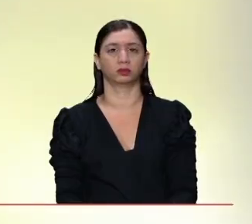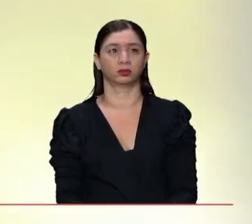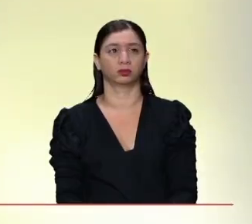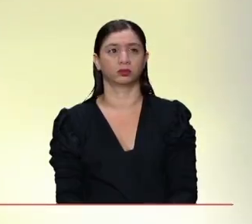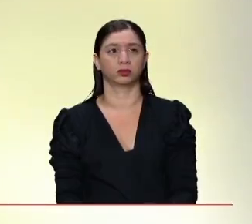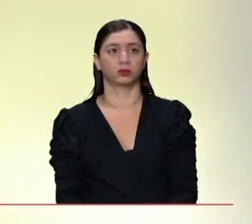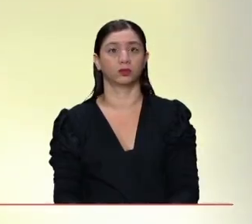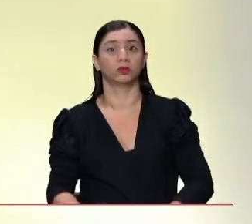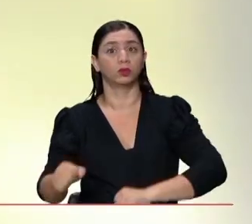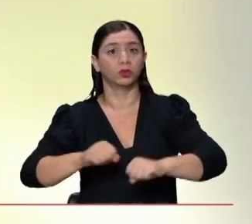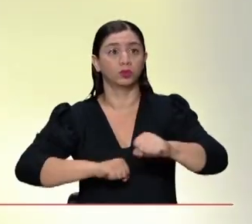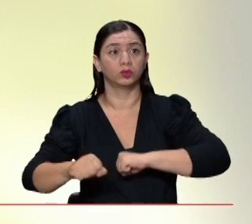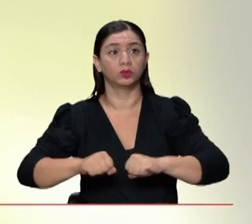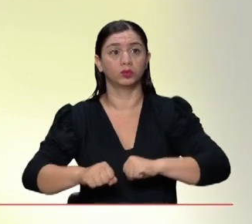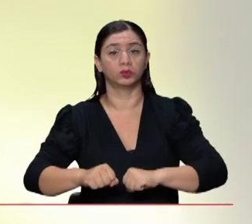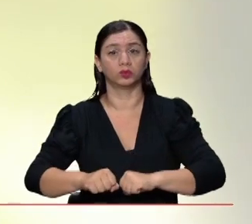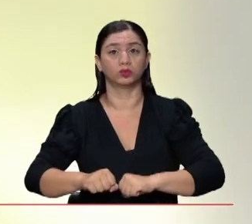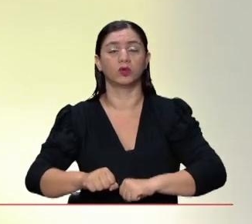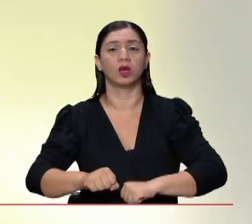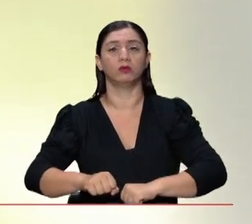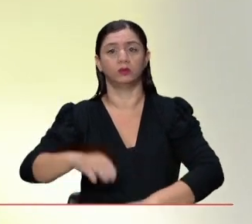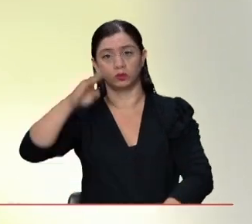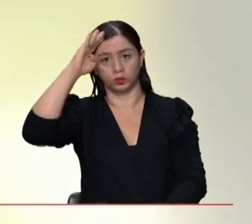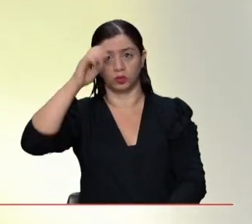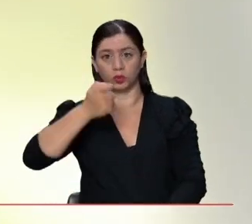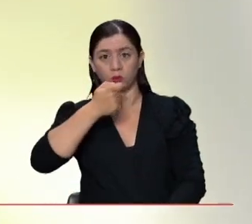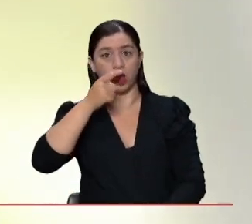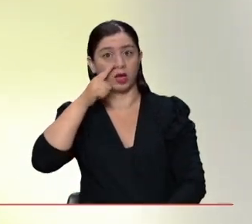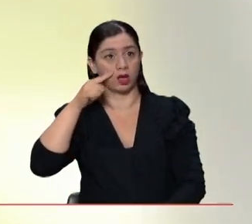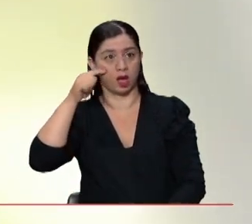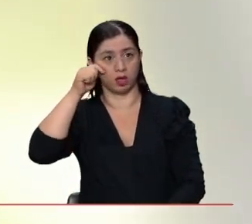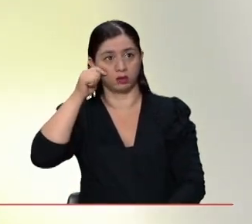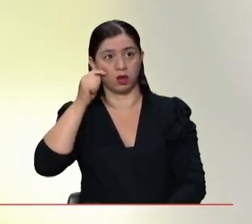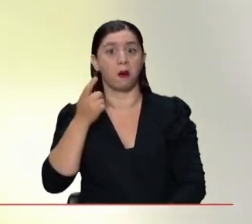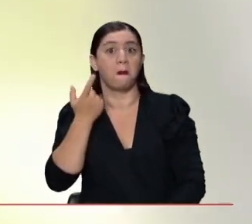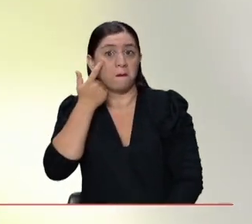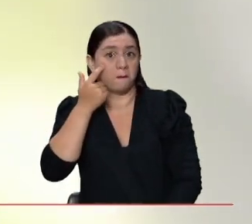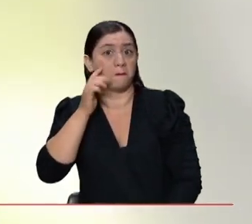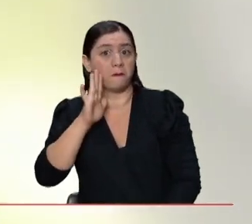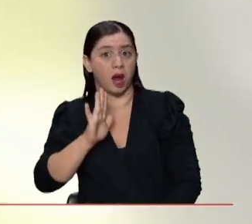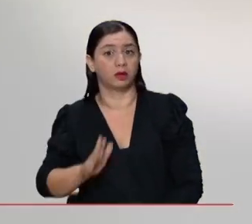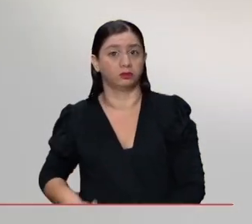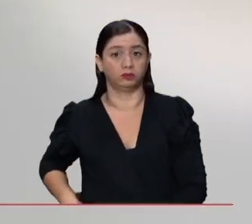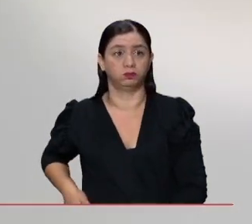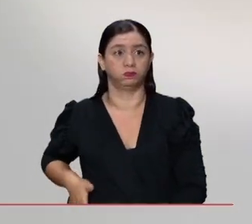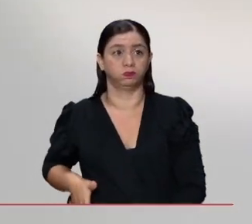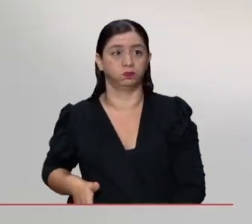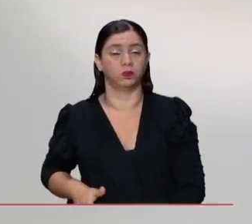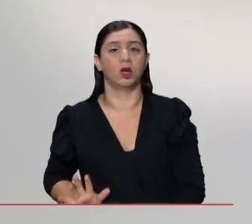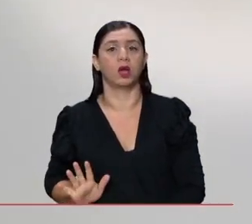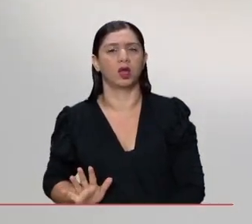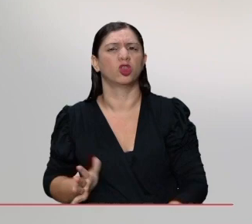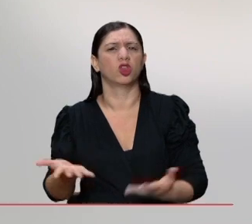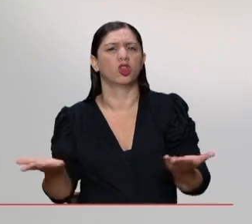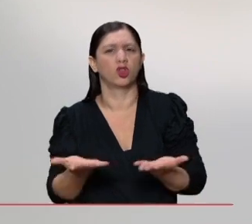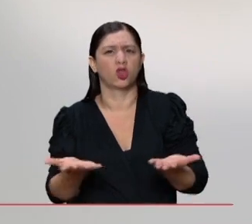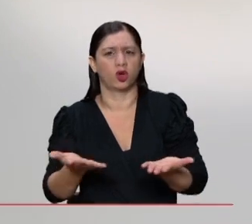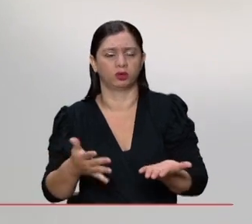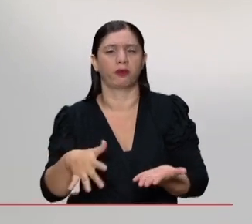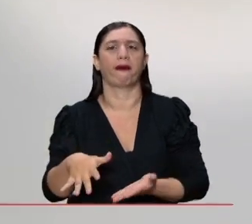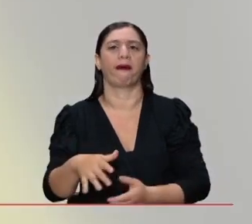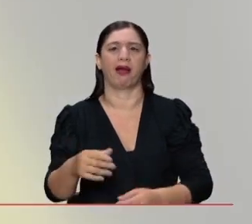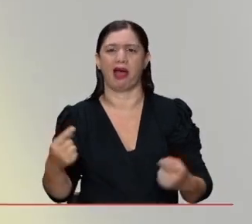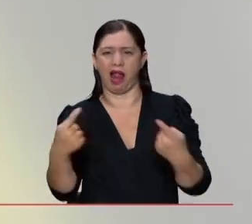En pleno operativo, el funcionario de la Secretaría de Movilidad de Candelaria desenfunda lo que sería un arma de fuego. El hecho se habría presentado tras